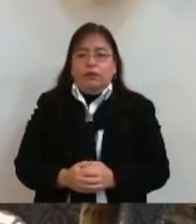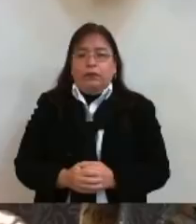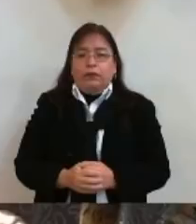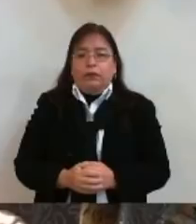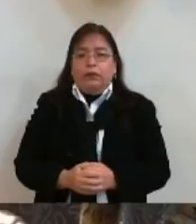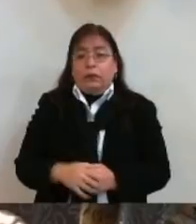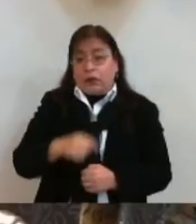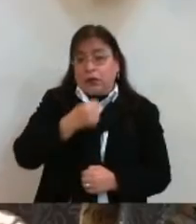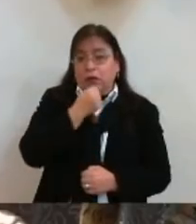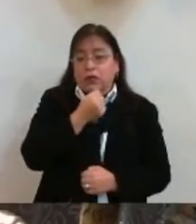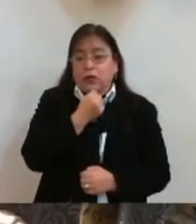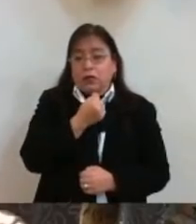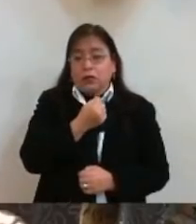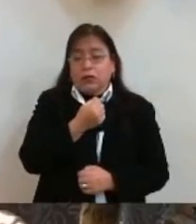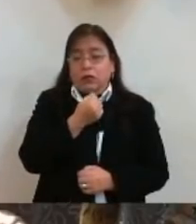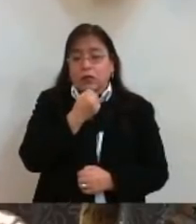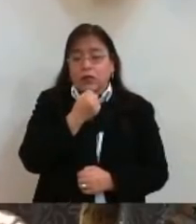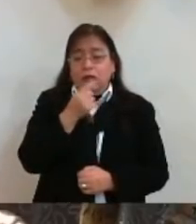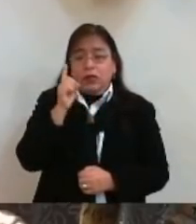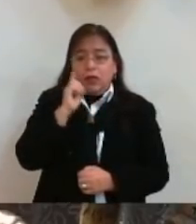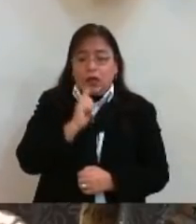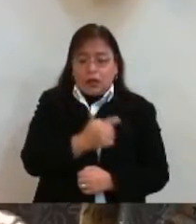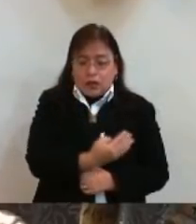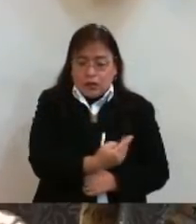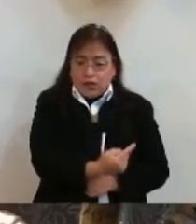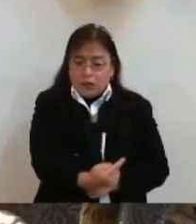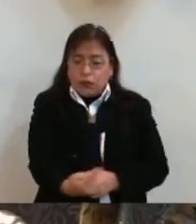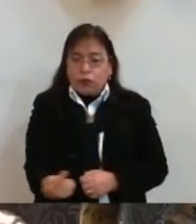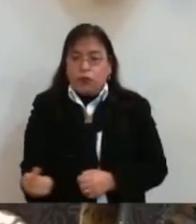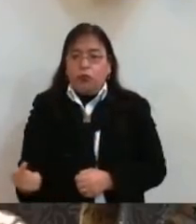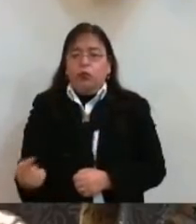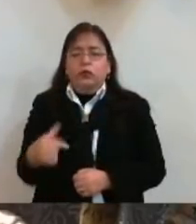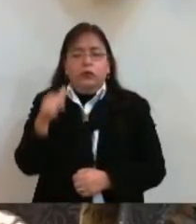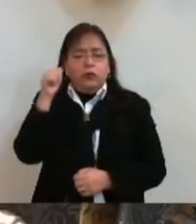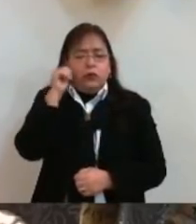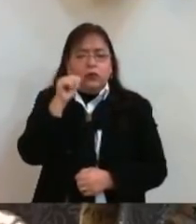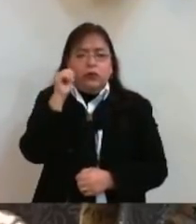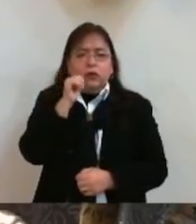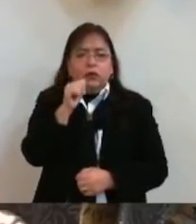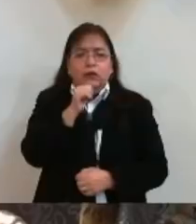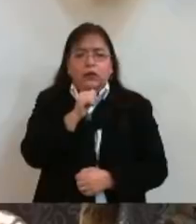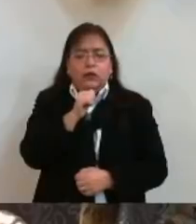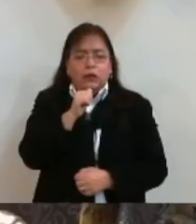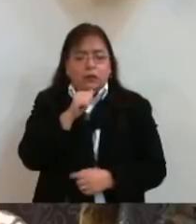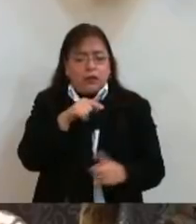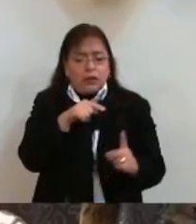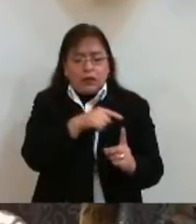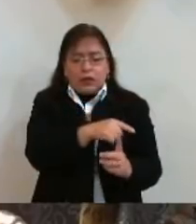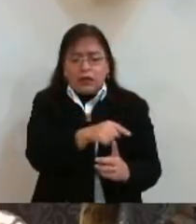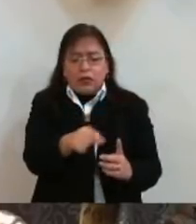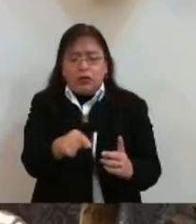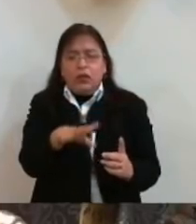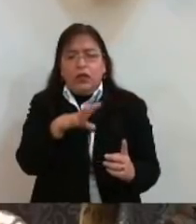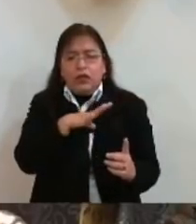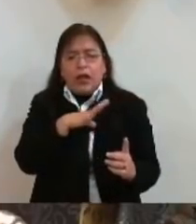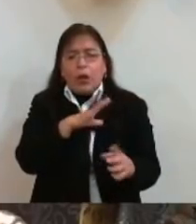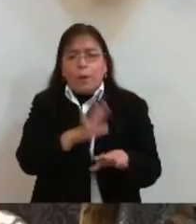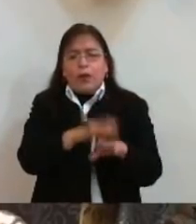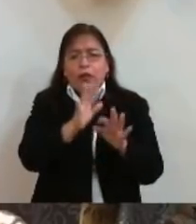Los niños deben estar siempre en el centro de la sociedad.